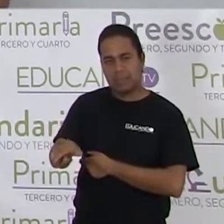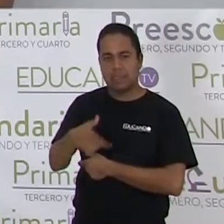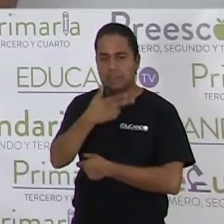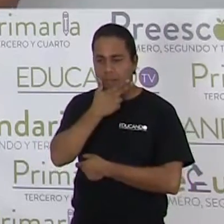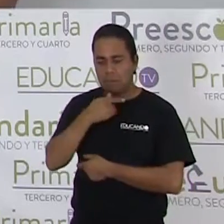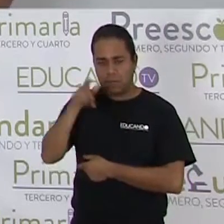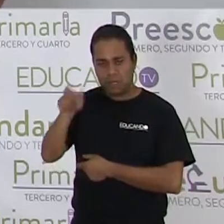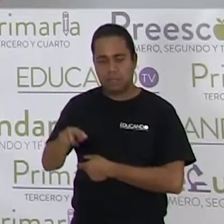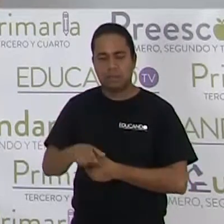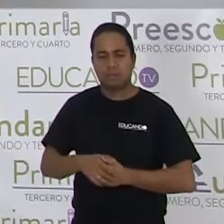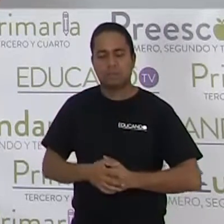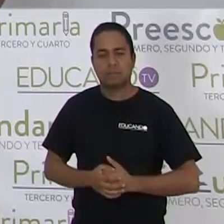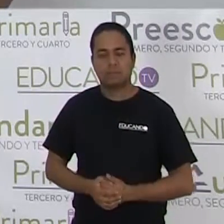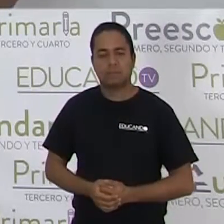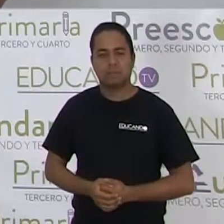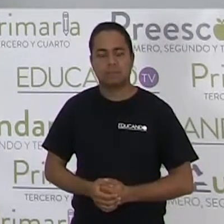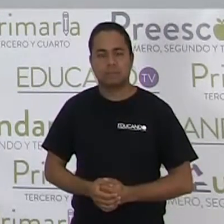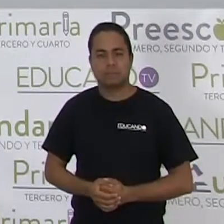¿Bien?